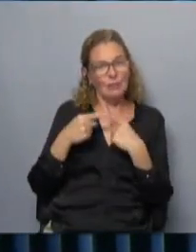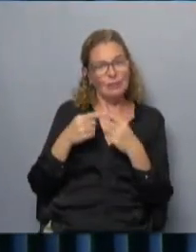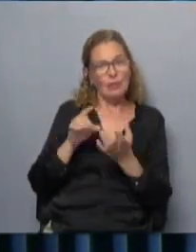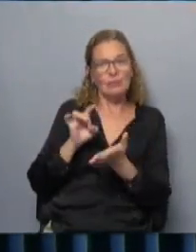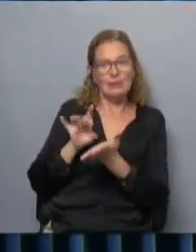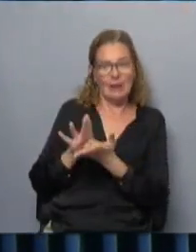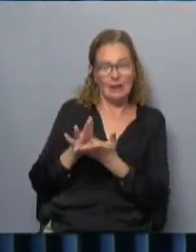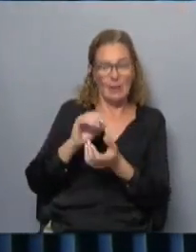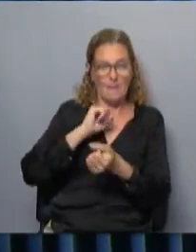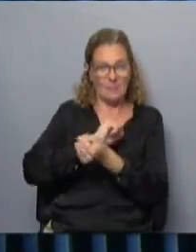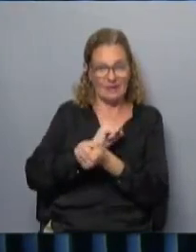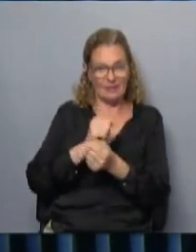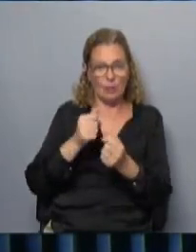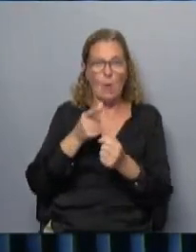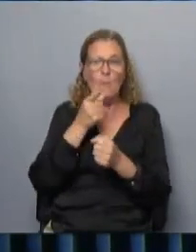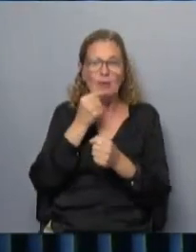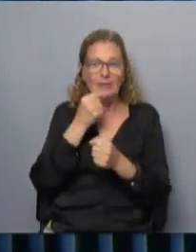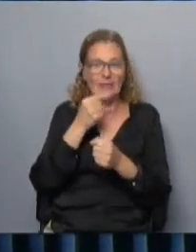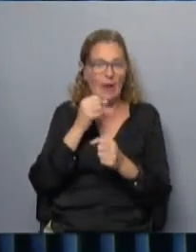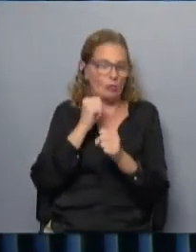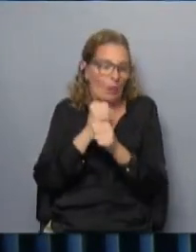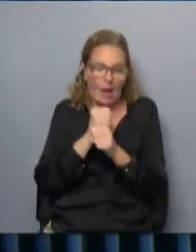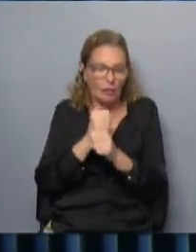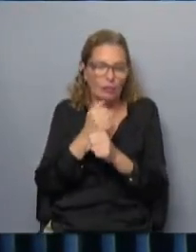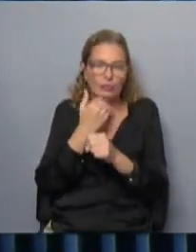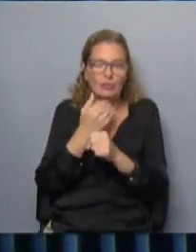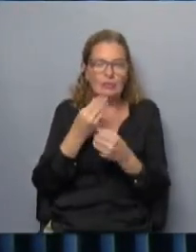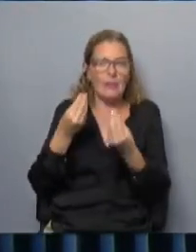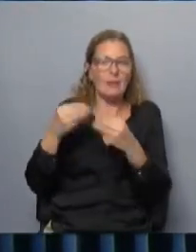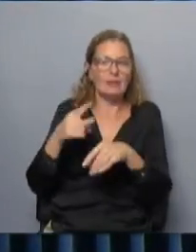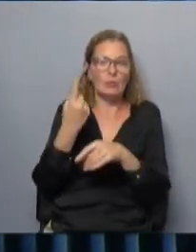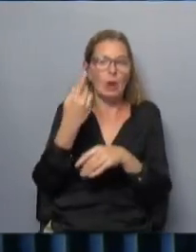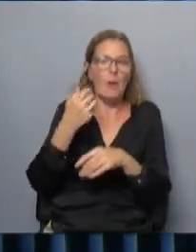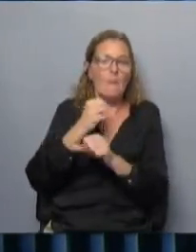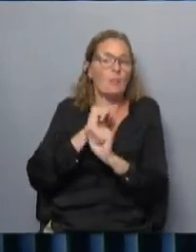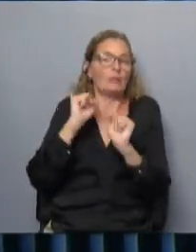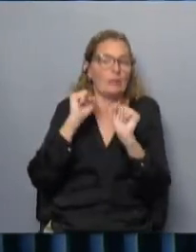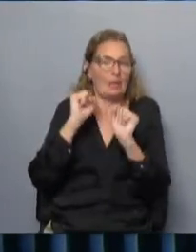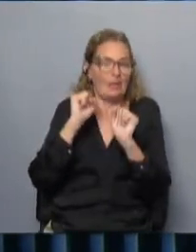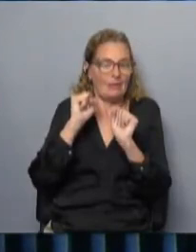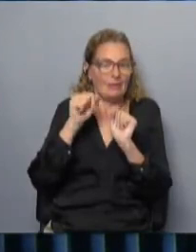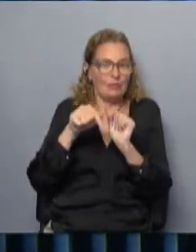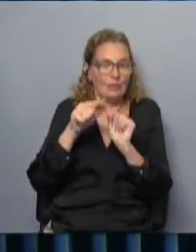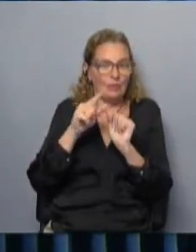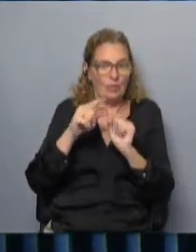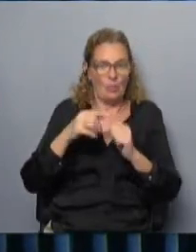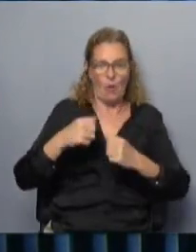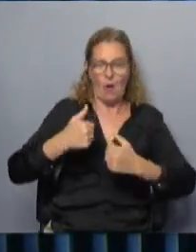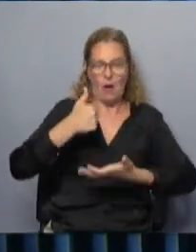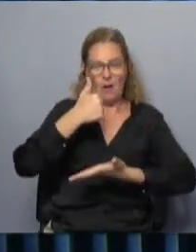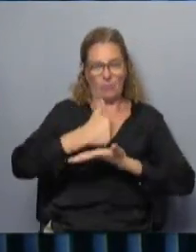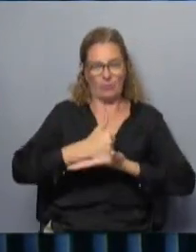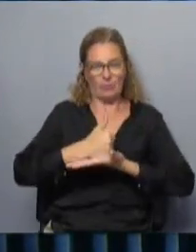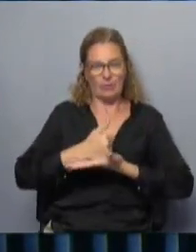a alguien sea preso o sea policía o sea operador está está perdiendo la posibilidad y esto no es muy potente esto es el